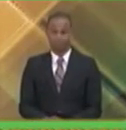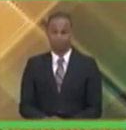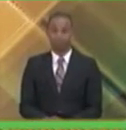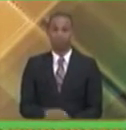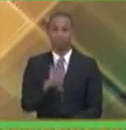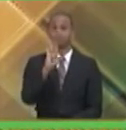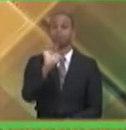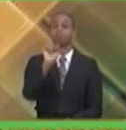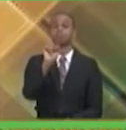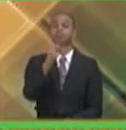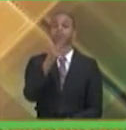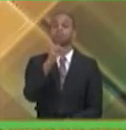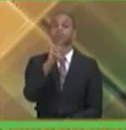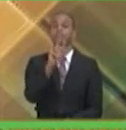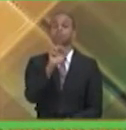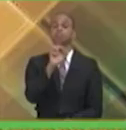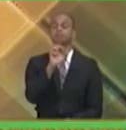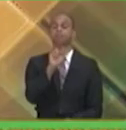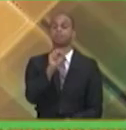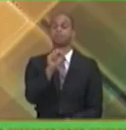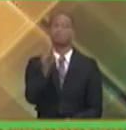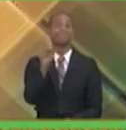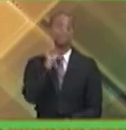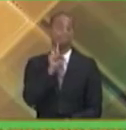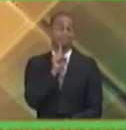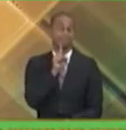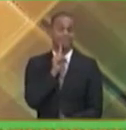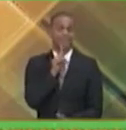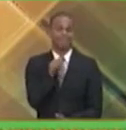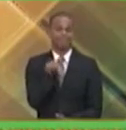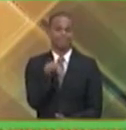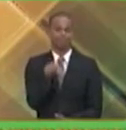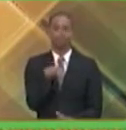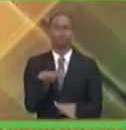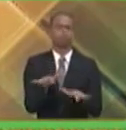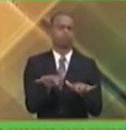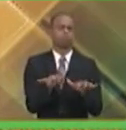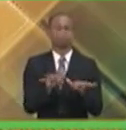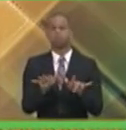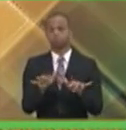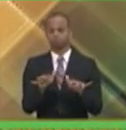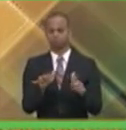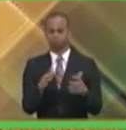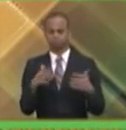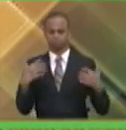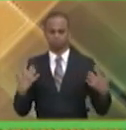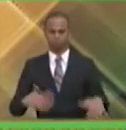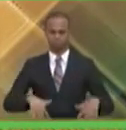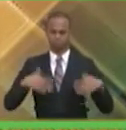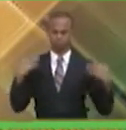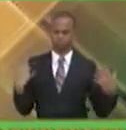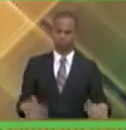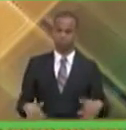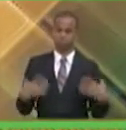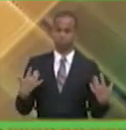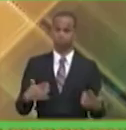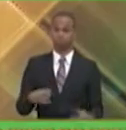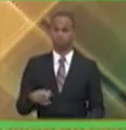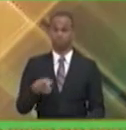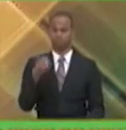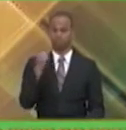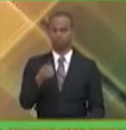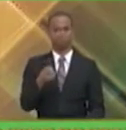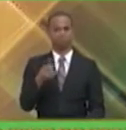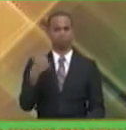Que Beethoven era sordo, prácticamente sordo, y llegó a los últimos días de su vida convertido en un sordo